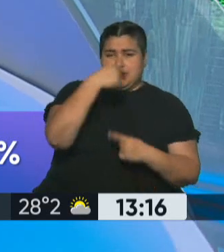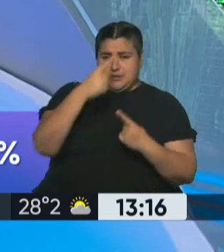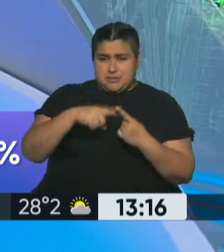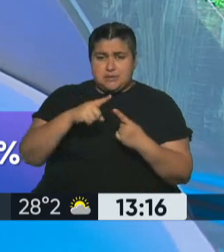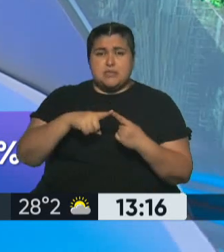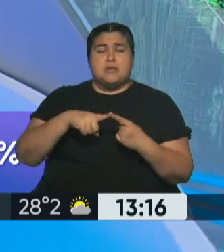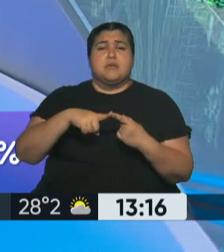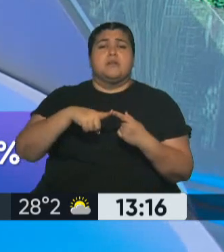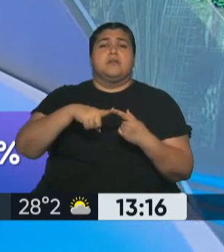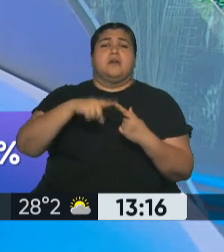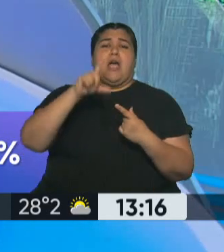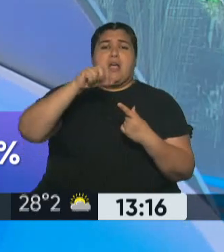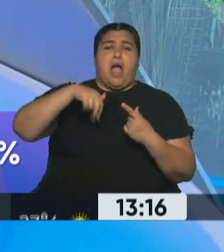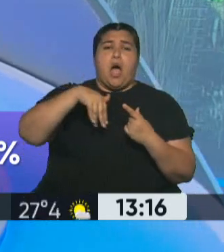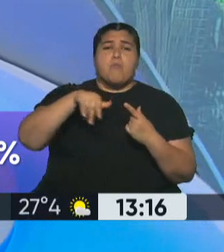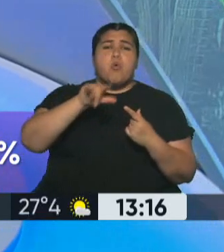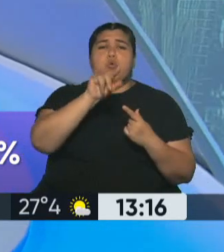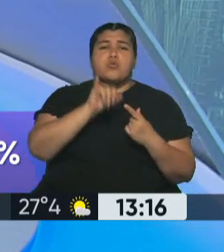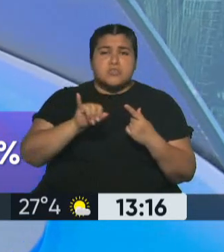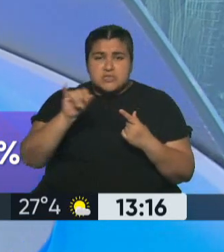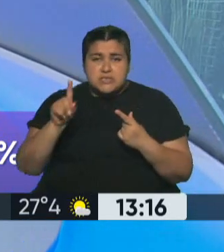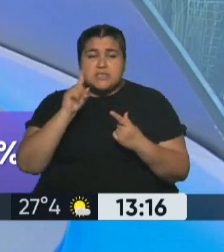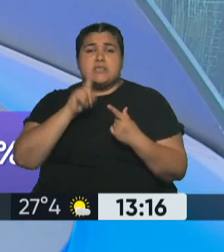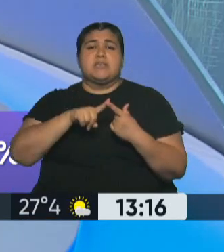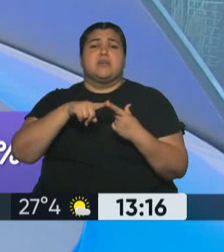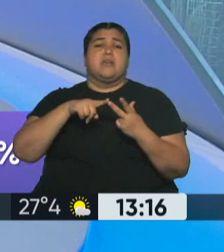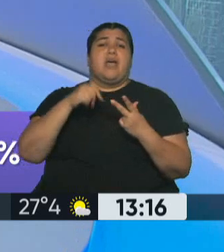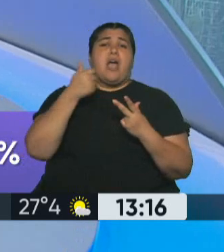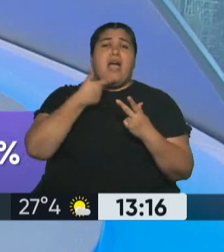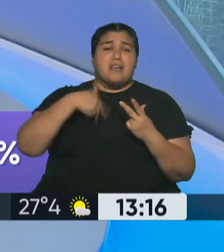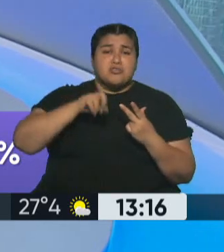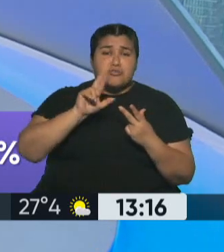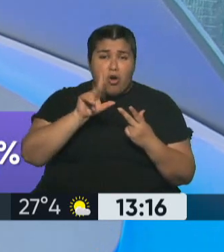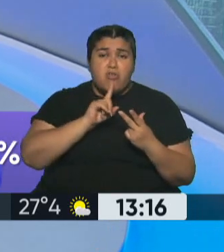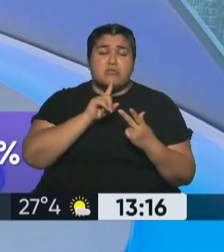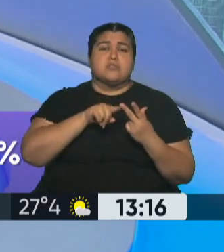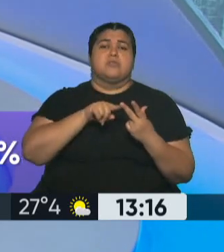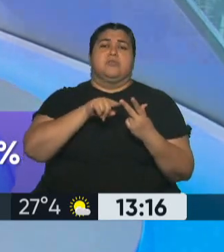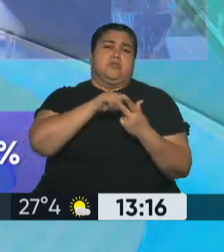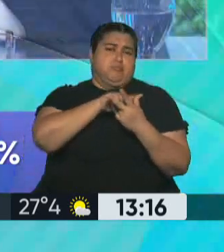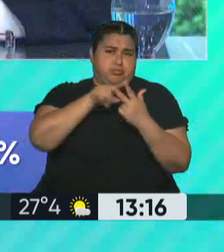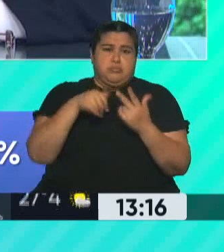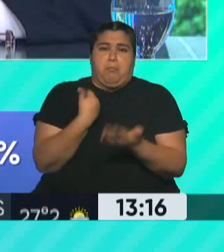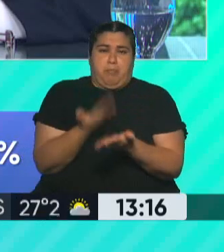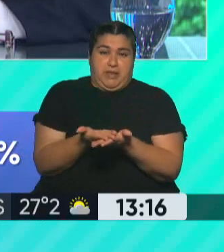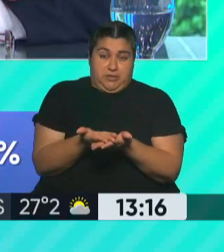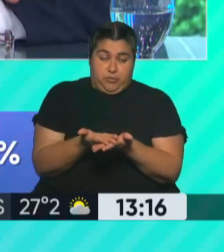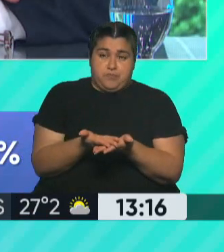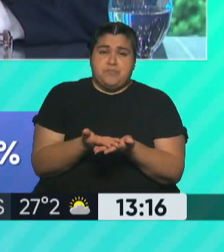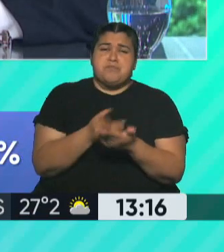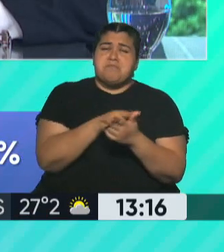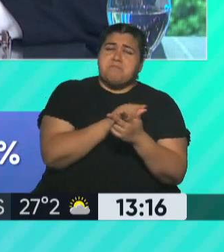Eh camusi Eh gas nor las distintas empresas hicieron su propio pedido en general van